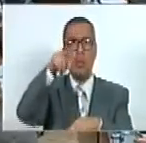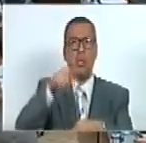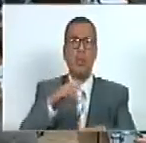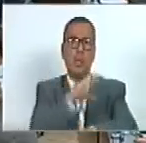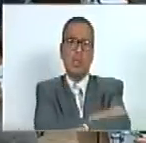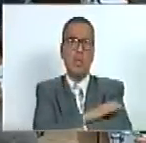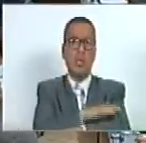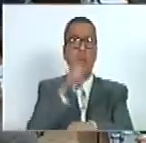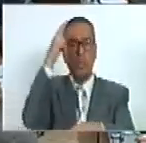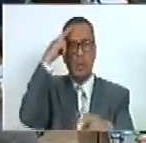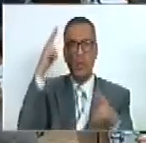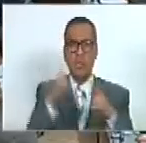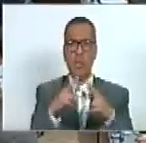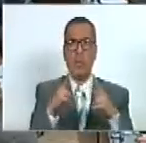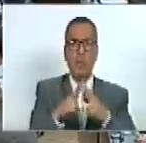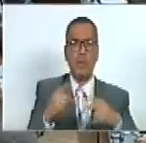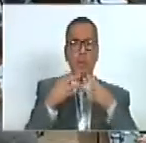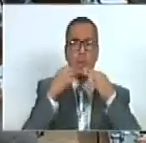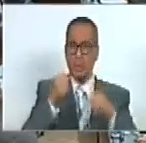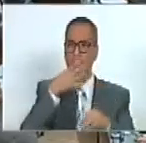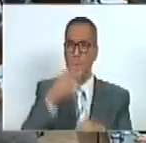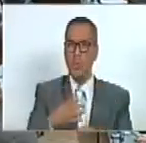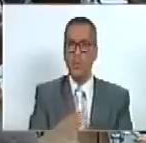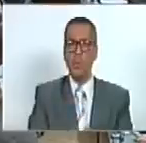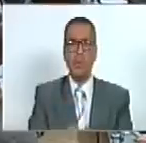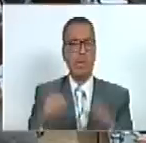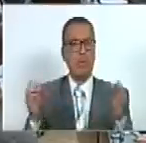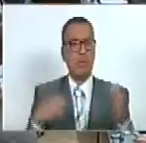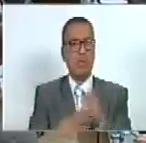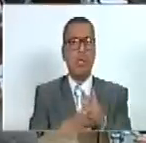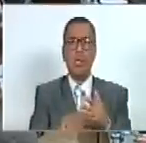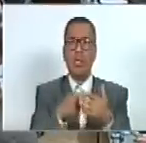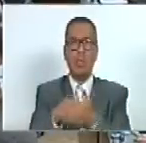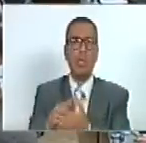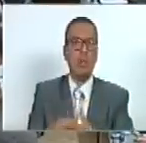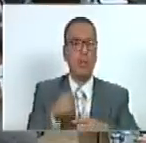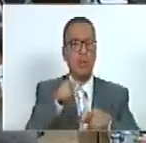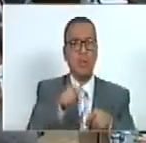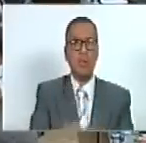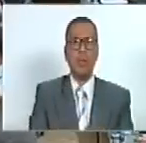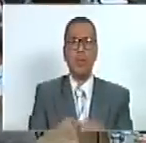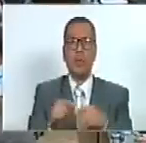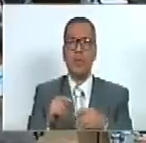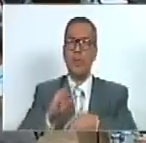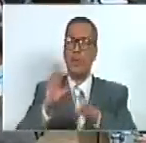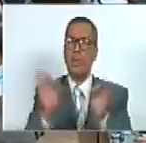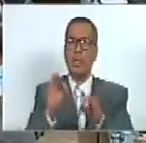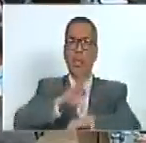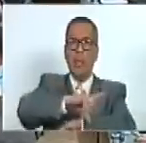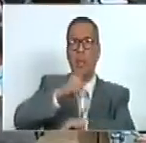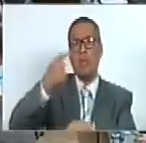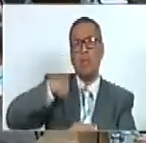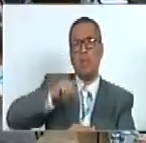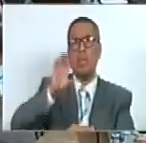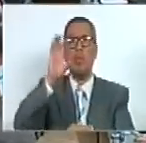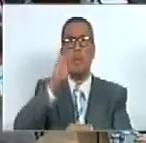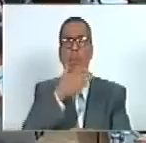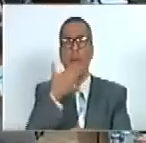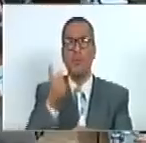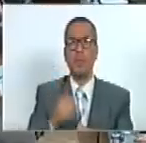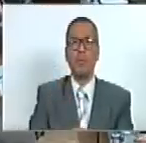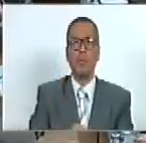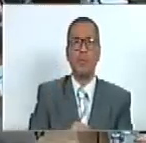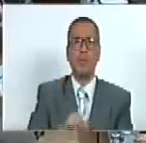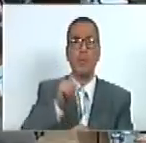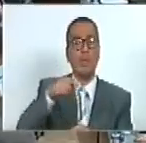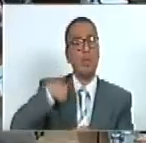oposición reconoce que si bien sin bloqueo y sin sanciones y sobre todo sin corrupción, tendríamos un país mejor.